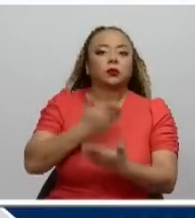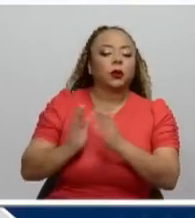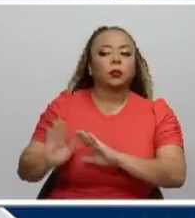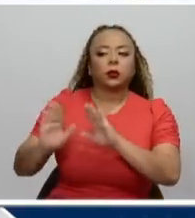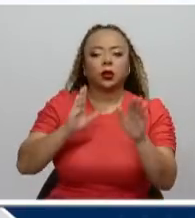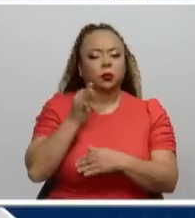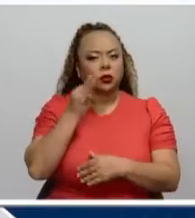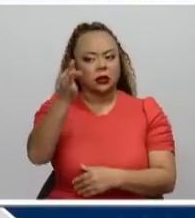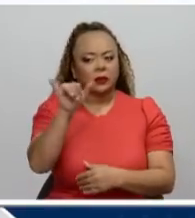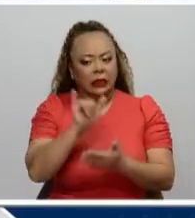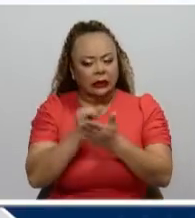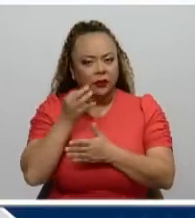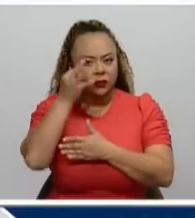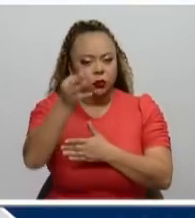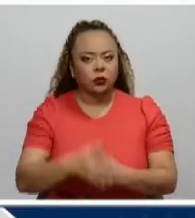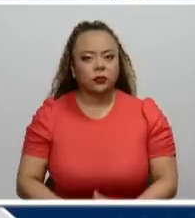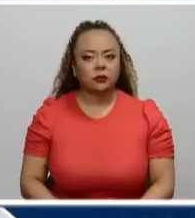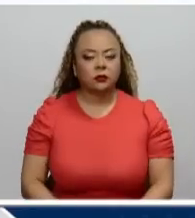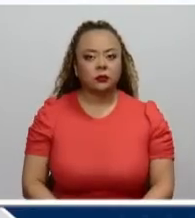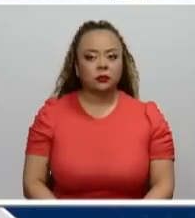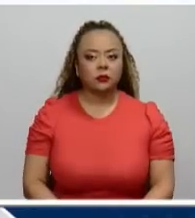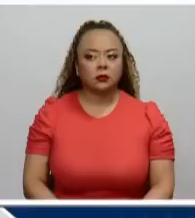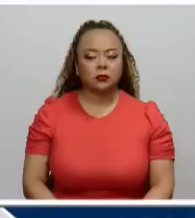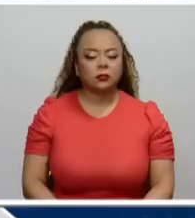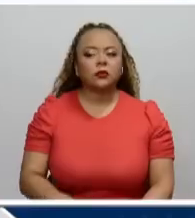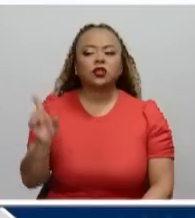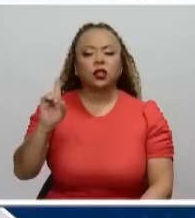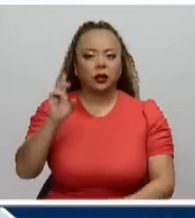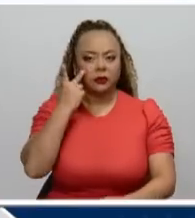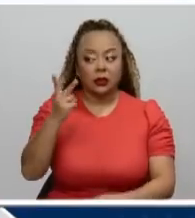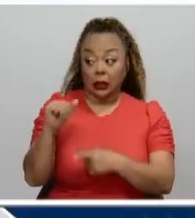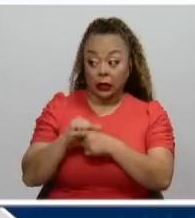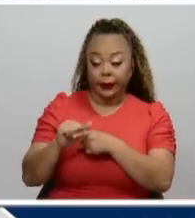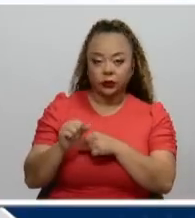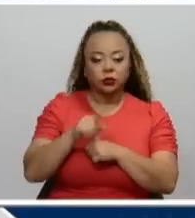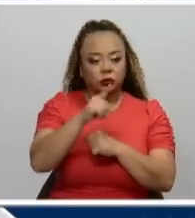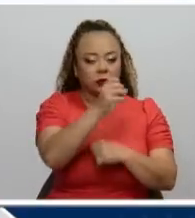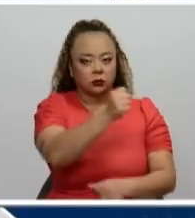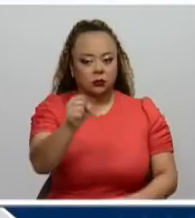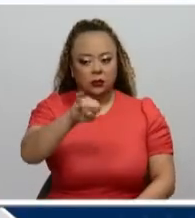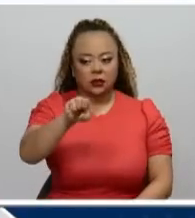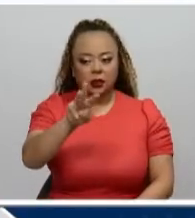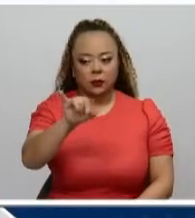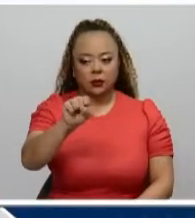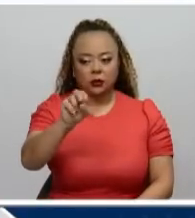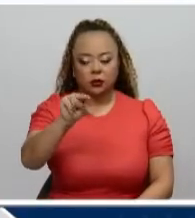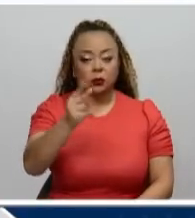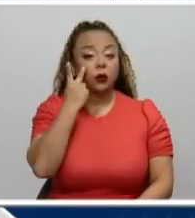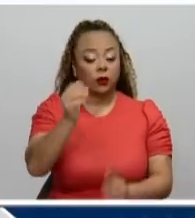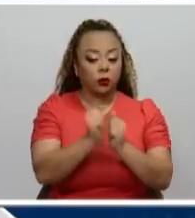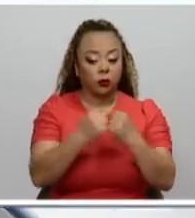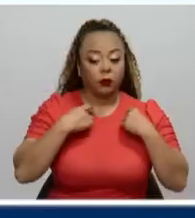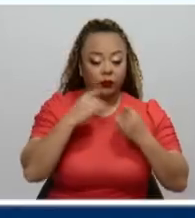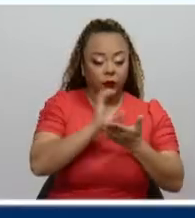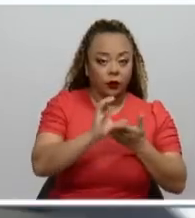es proyectable es el futuro del arco de la selección por eso pero es que usted entrenamiento lo vio con uniforme